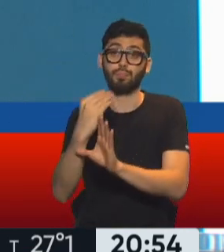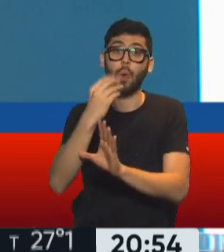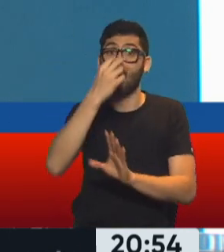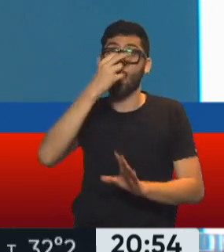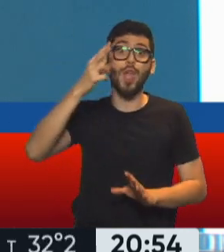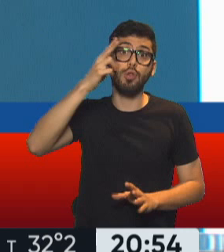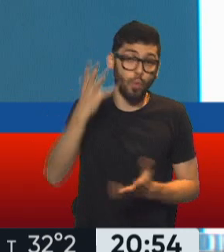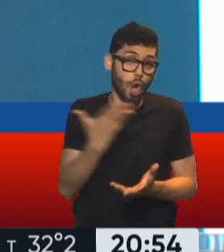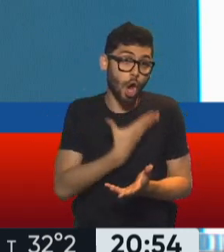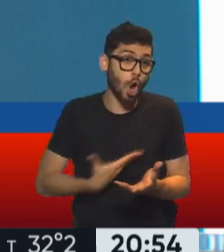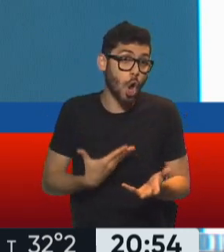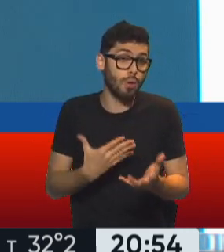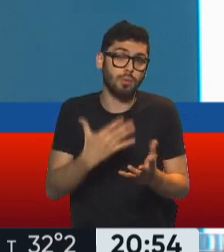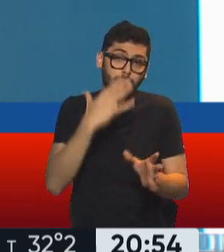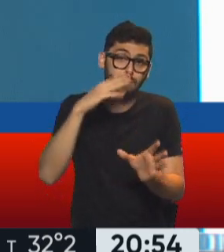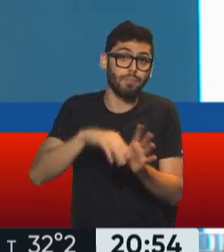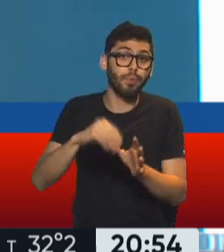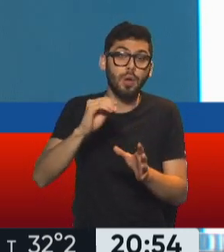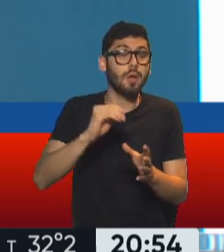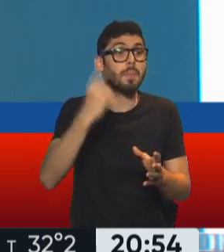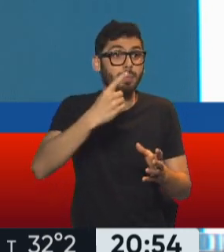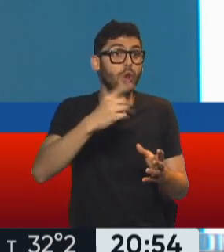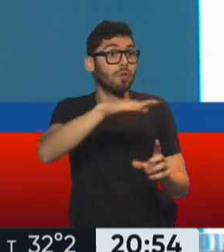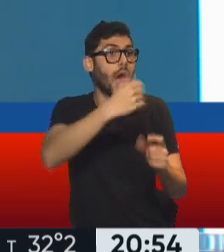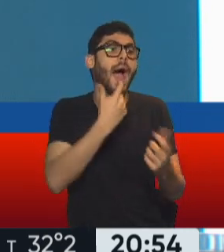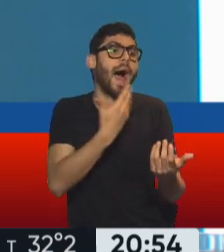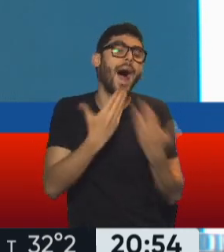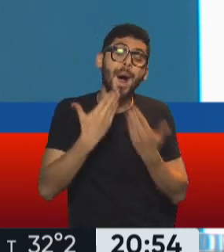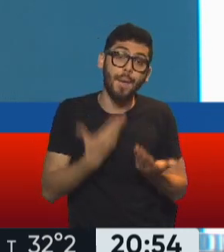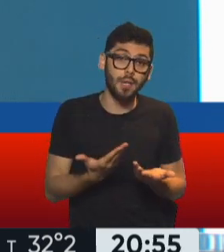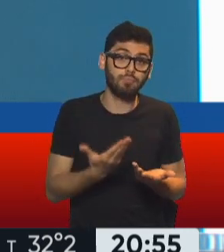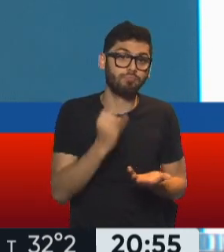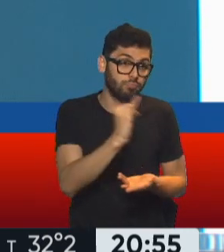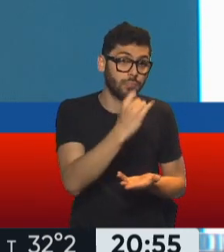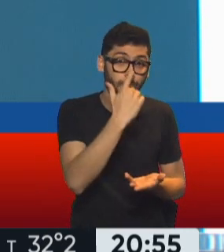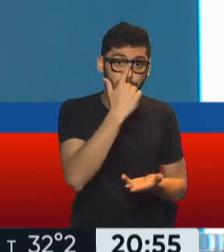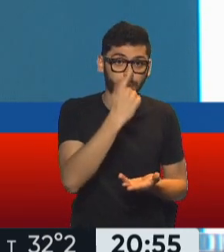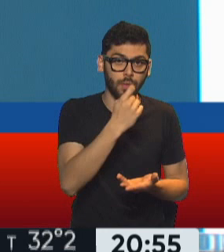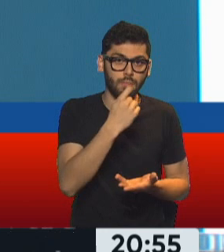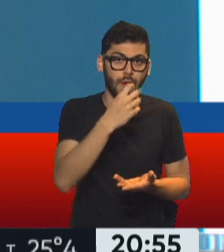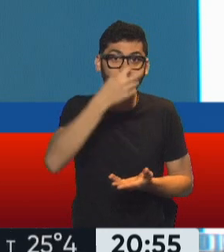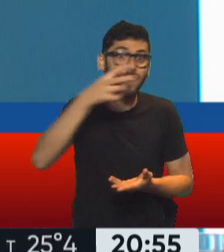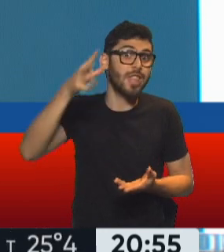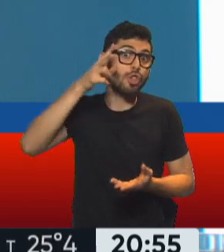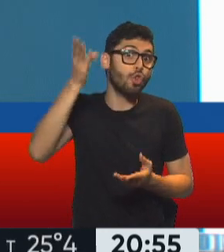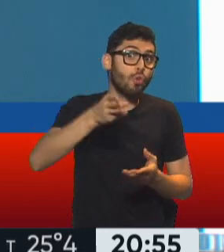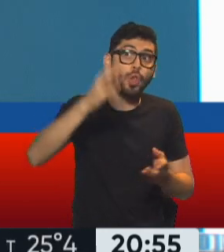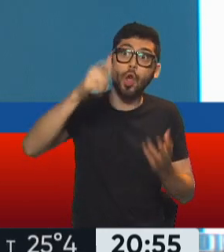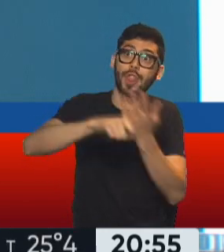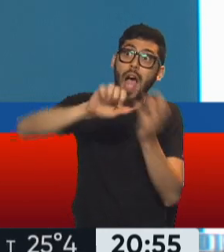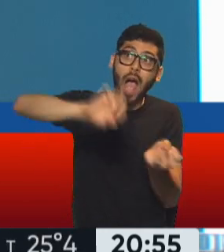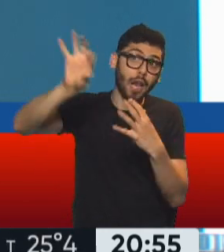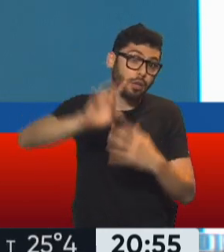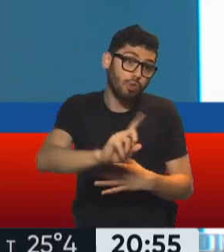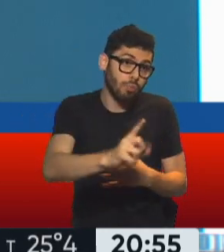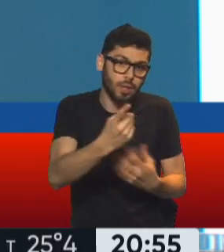bueno, el gobierno tuvo que intervenir porque se negaron, porque primero se lo llamó a negociar. Bueno, miren, el 28 no, porque hasta que podamos ordenar